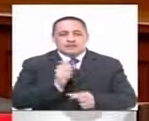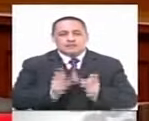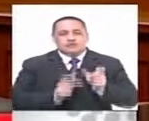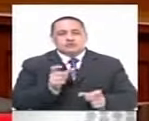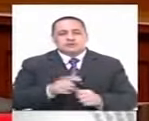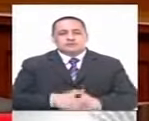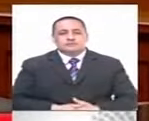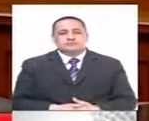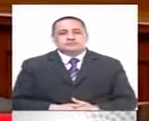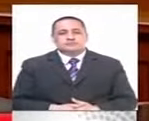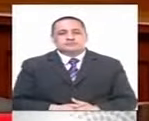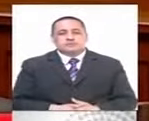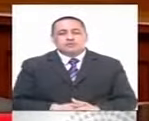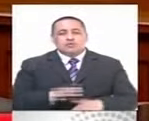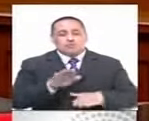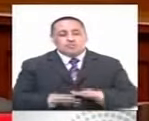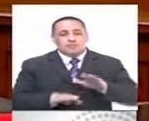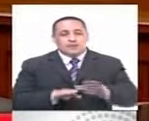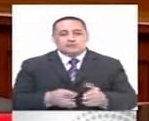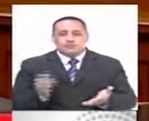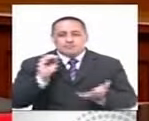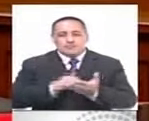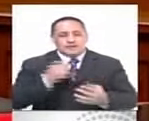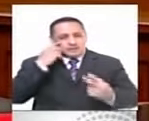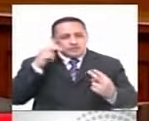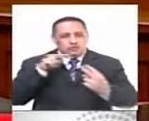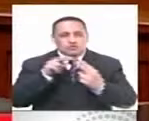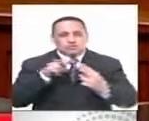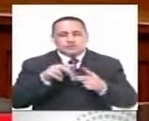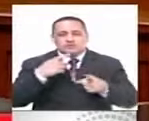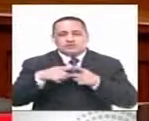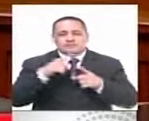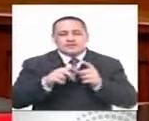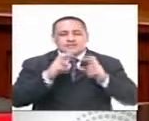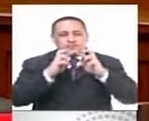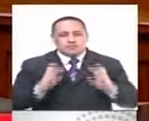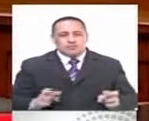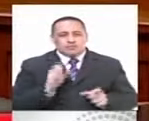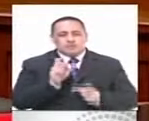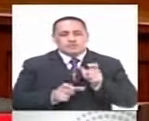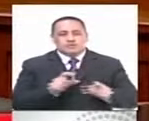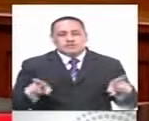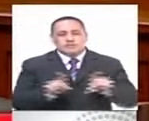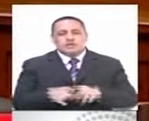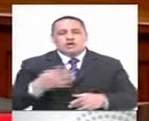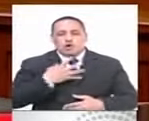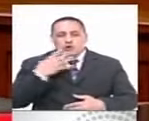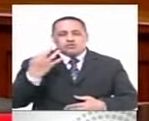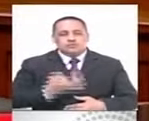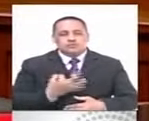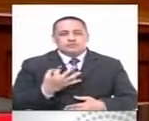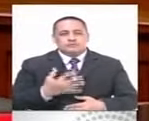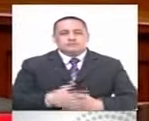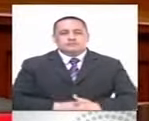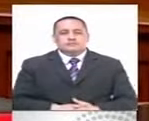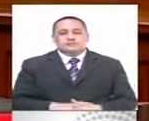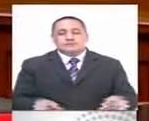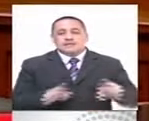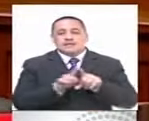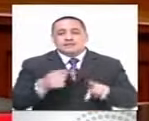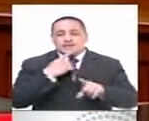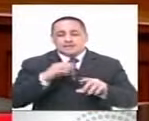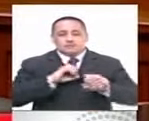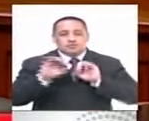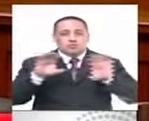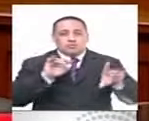población. Un paso más hacia el reconocimiento de nuestros pueblos indígenas y originarios. Y es